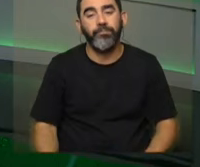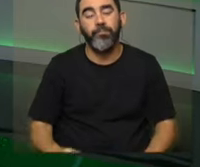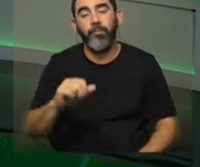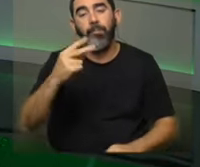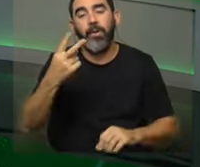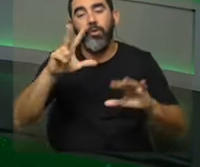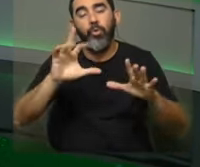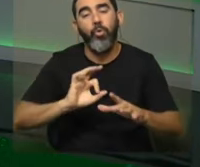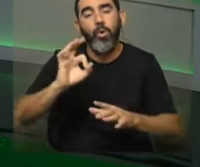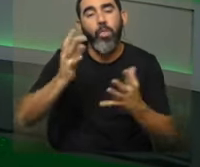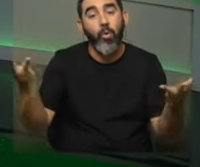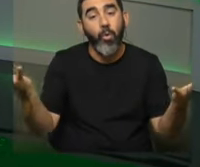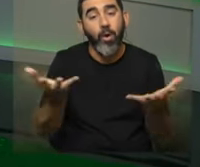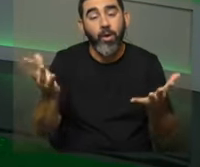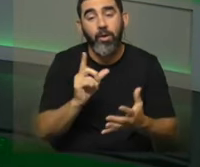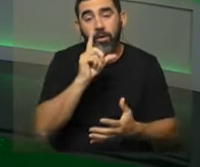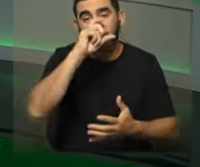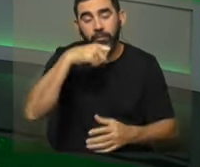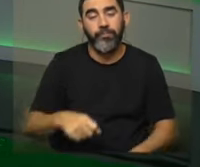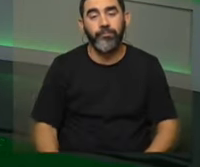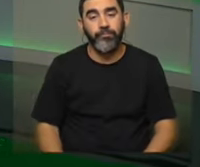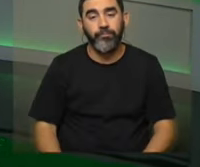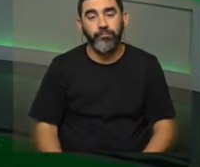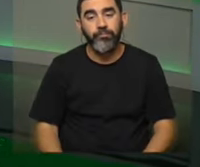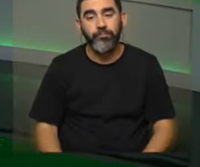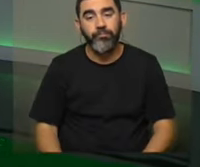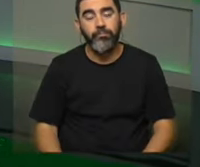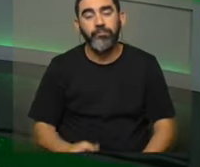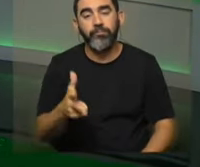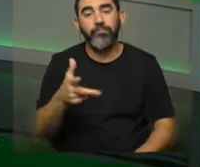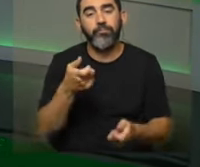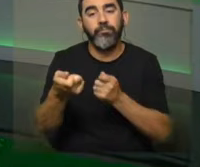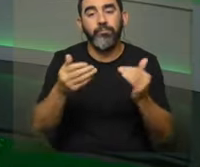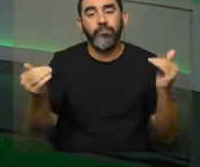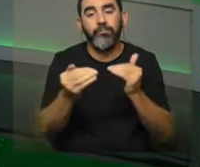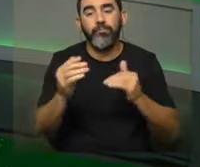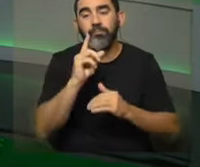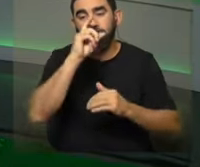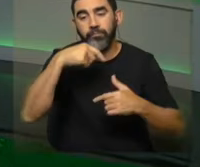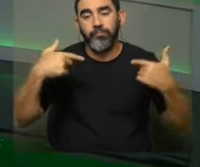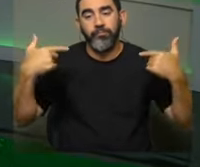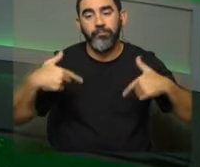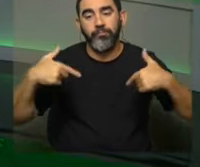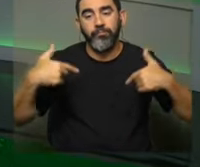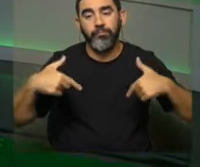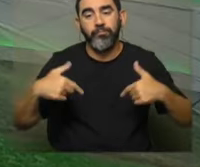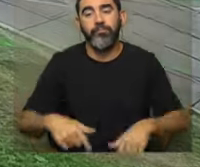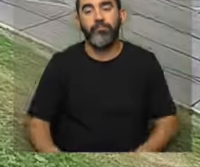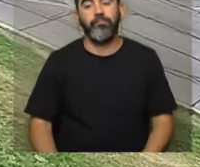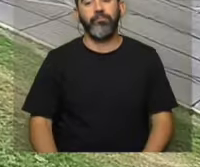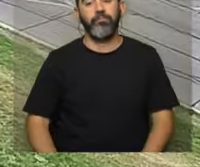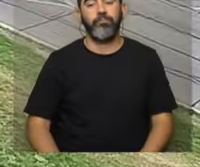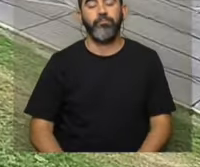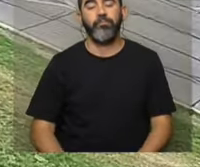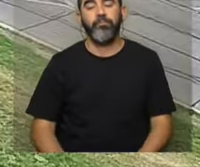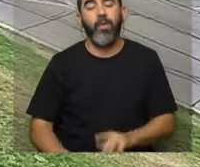28 gr en la temperatura a esta hora en Montevideo y ya vamos a ver las cámaras del centro de gestión de movilidad quien